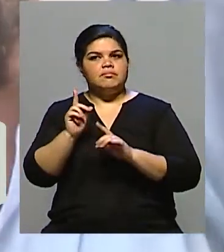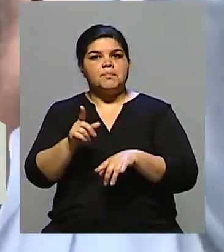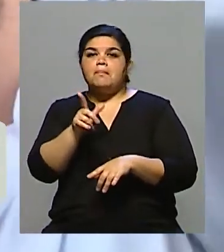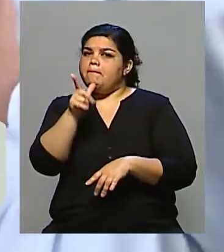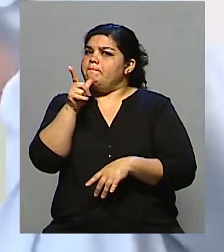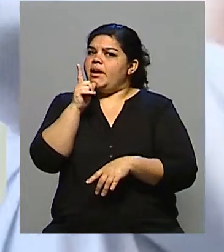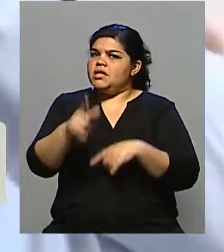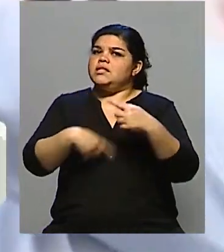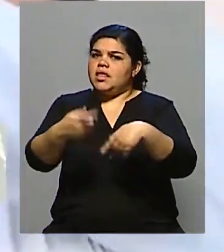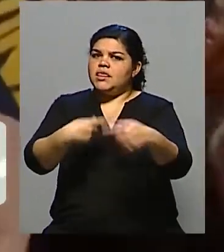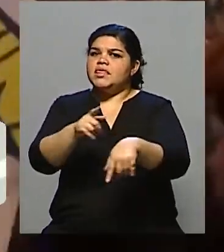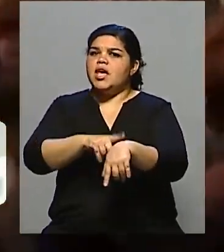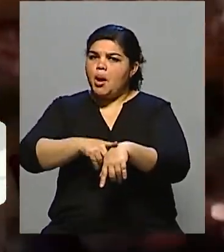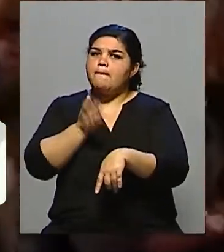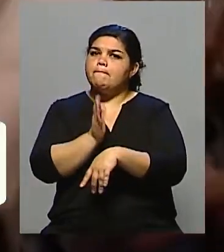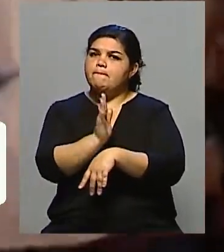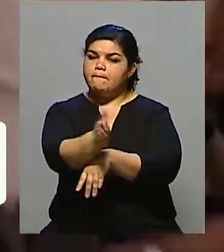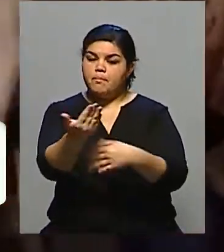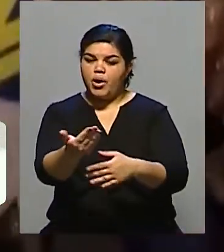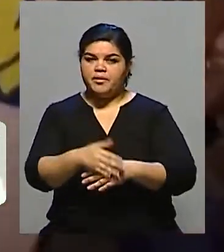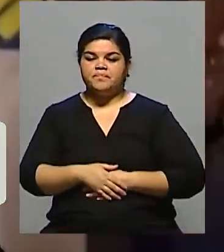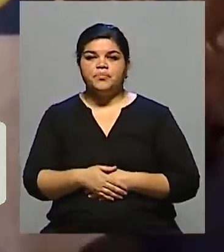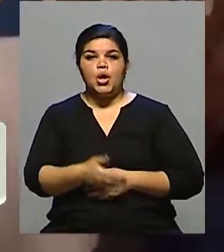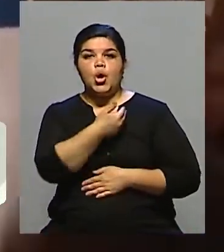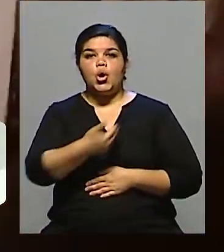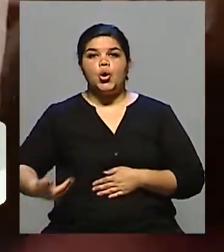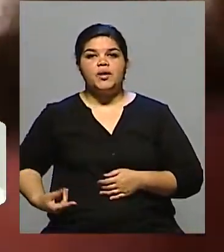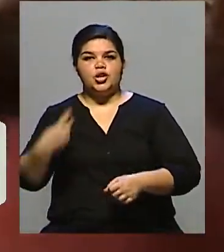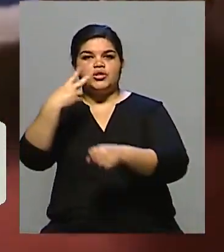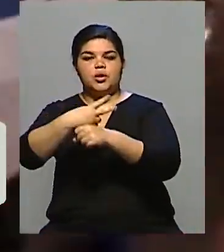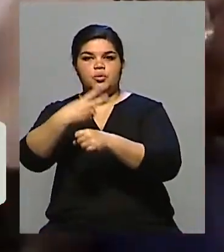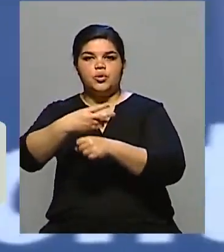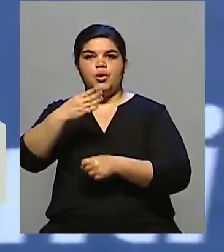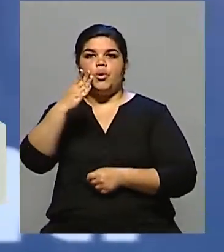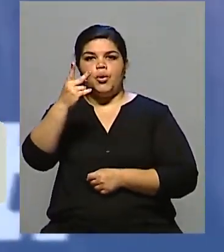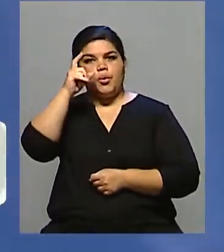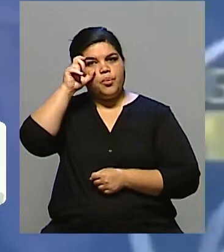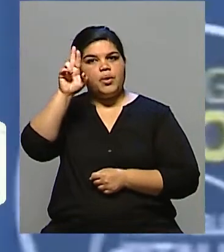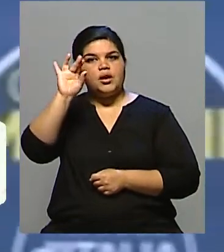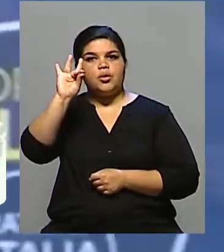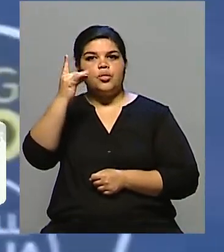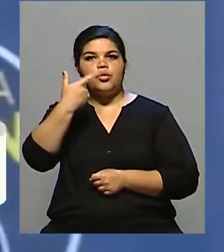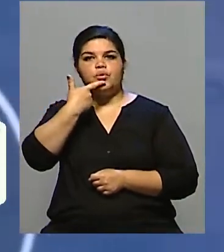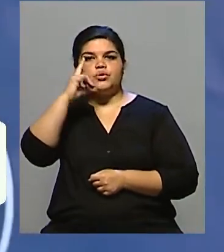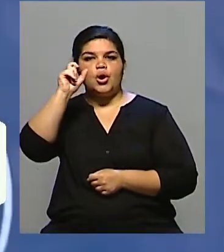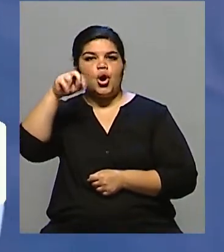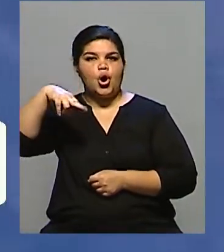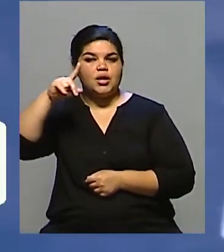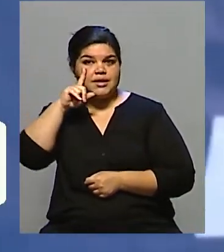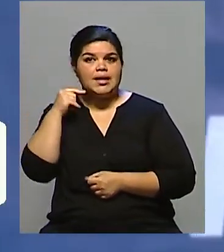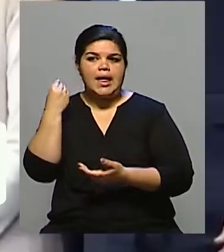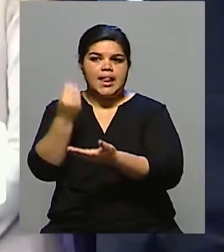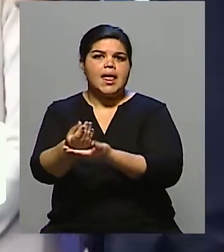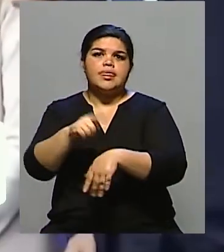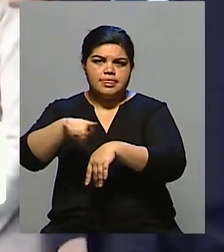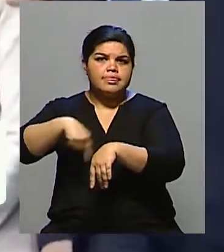acostumbrados los italianos. El más largo fue el segundo gobierno de Silvio Berlusconi, quien permaneció en el Palazzo Chigi,